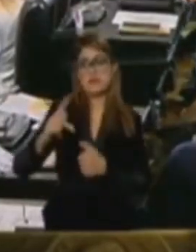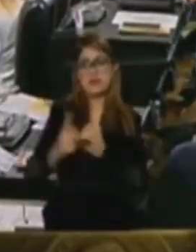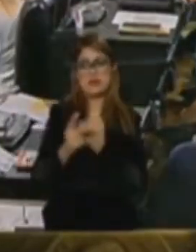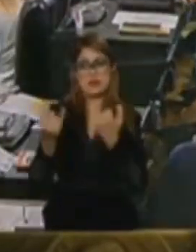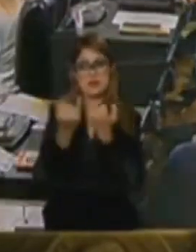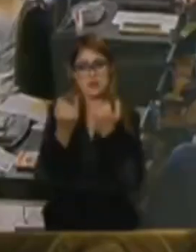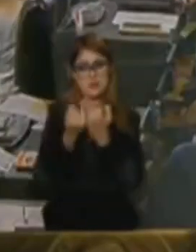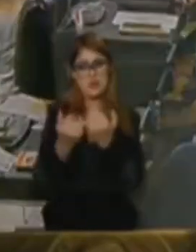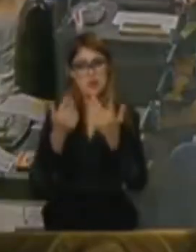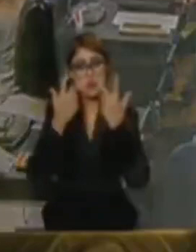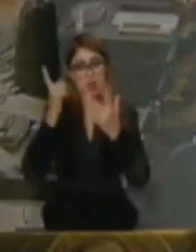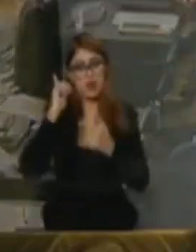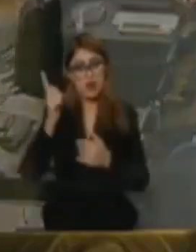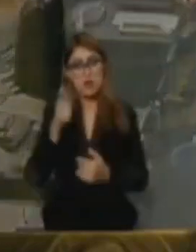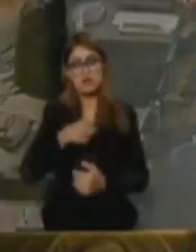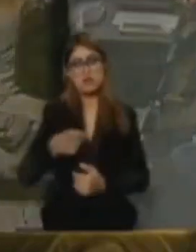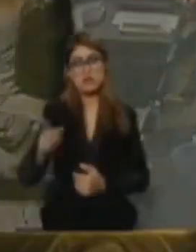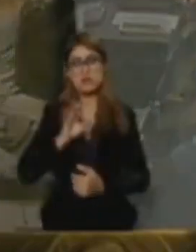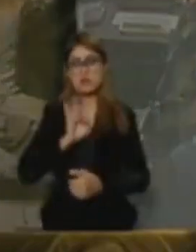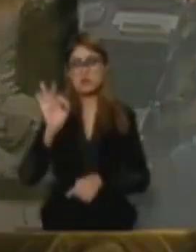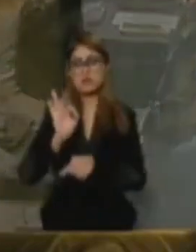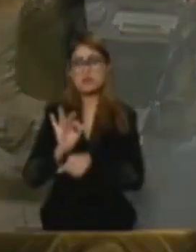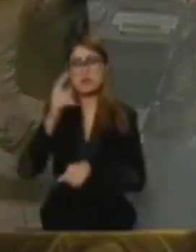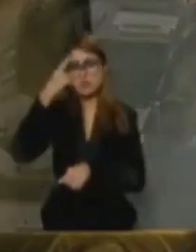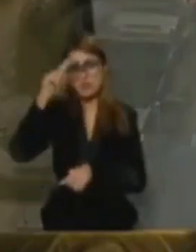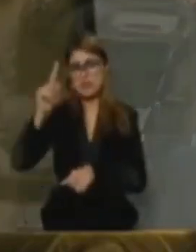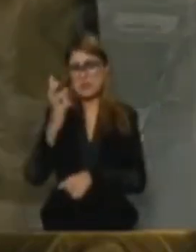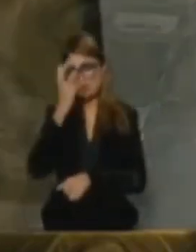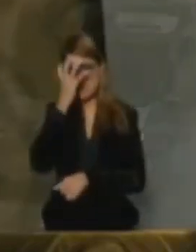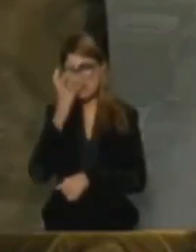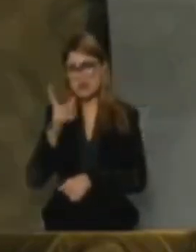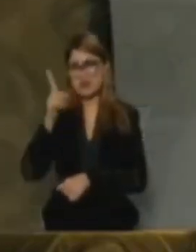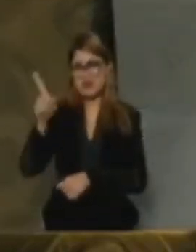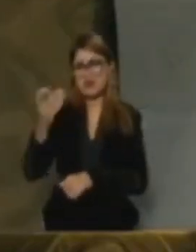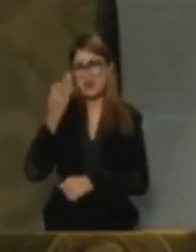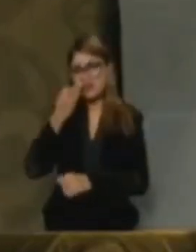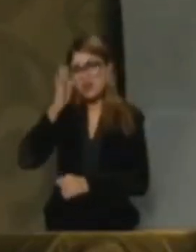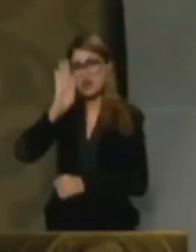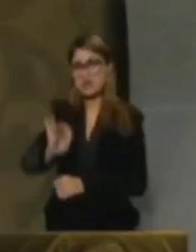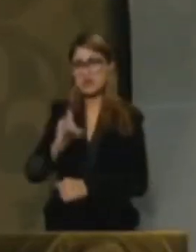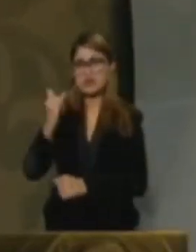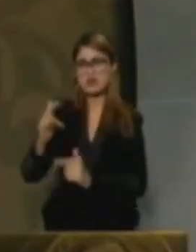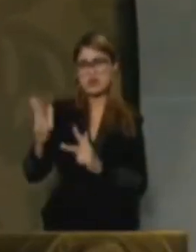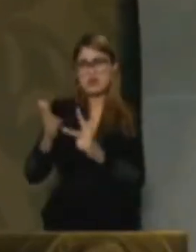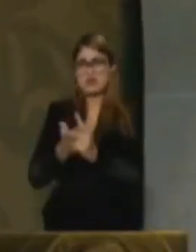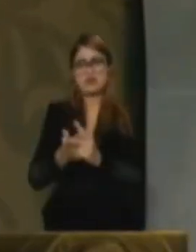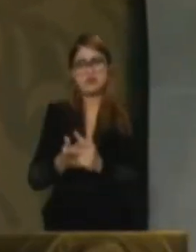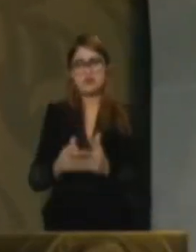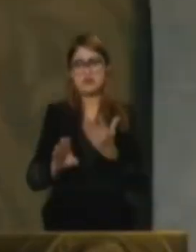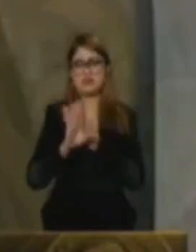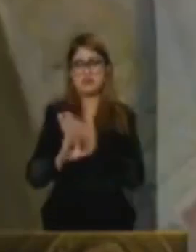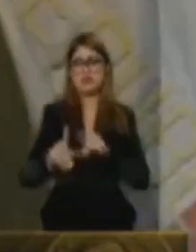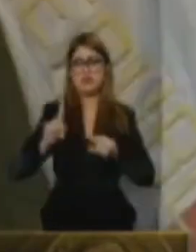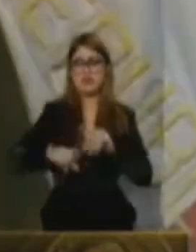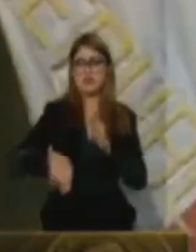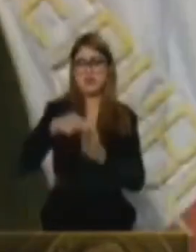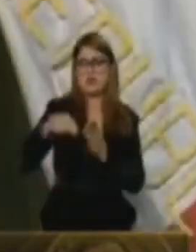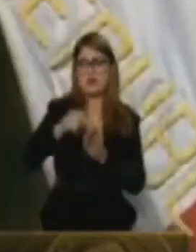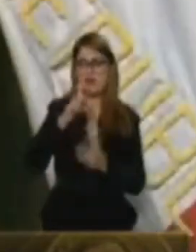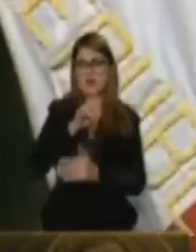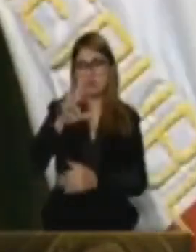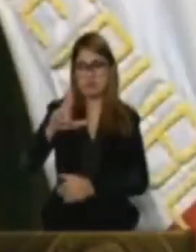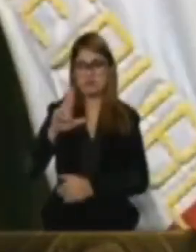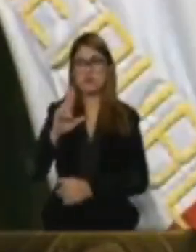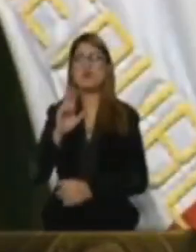mundo, evitándole la vergüenza de tener por primer mandatario a un traidor y asesino. Firma, doctor Belisario Domínguez, senador